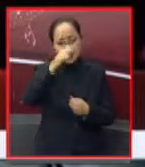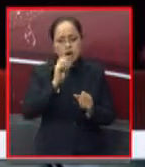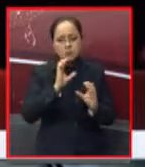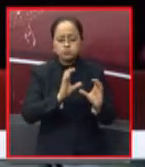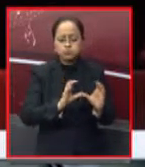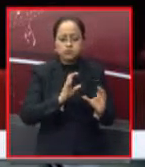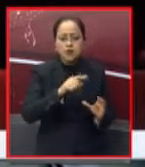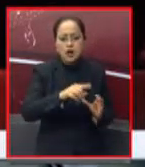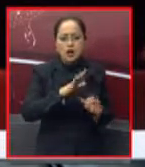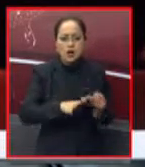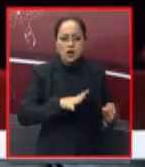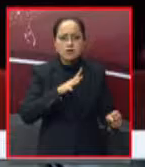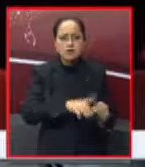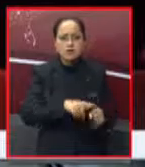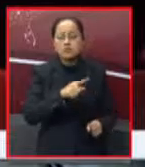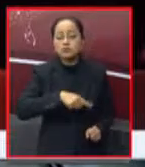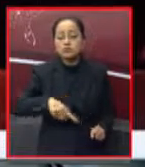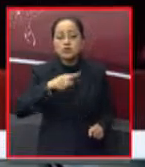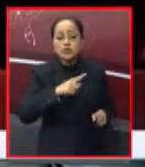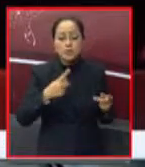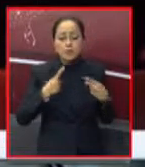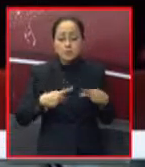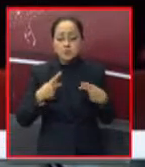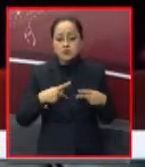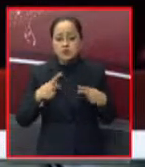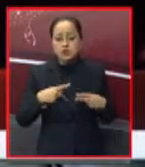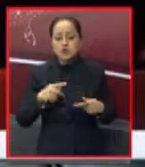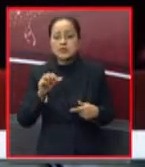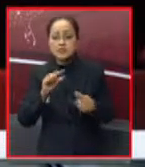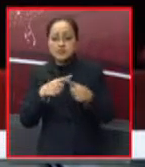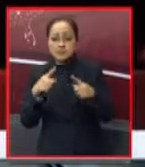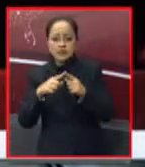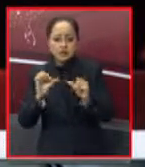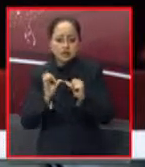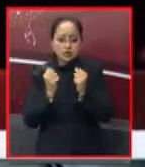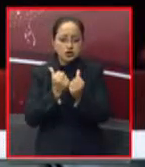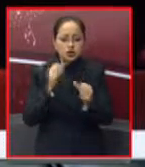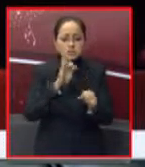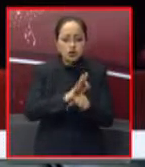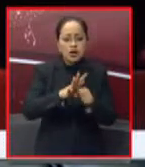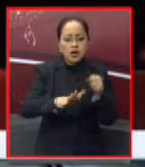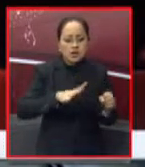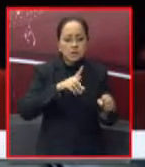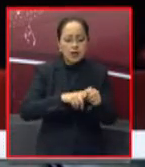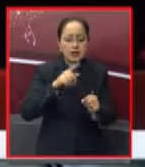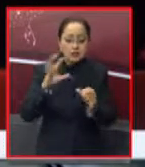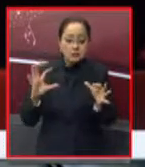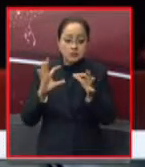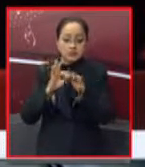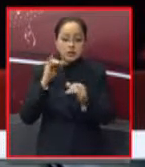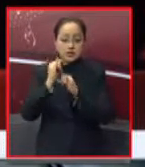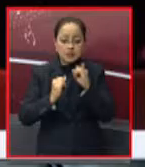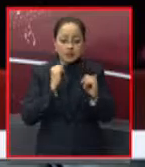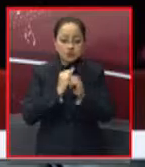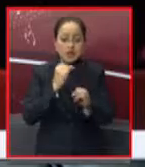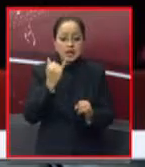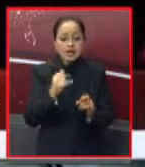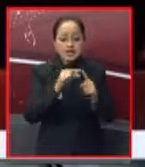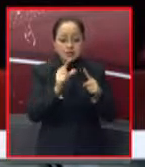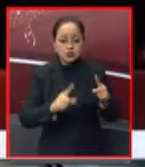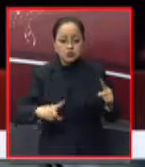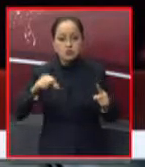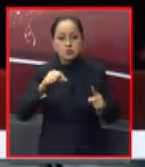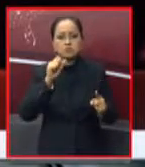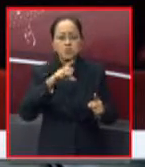animales, ya que tanto la ciudadanía como los numerosos grupos y asociaciones protectoras de animales a nivel internacional y nacional se